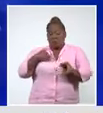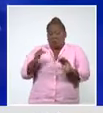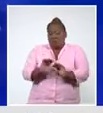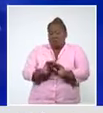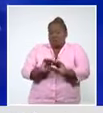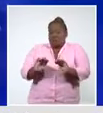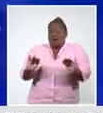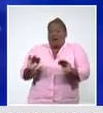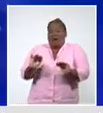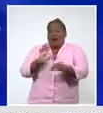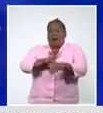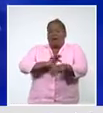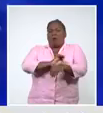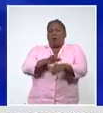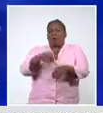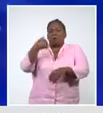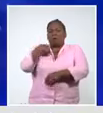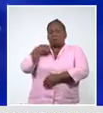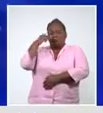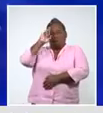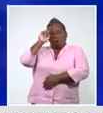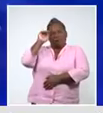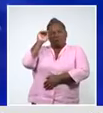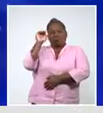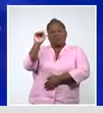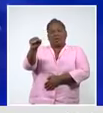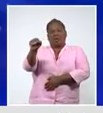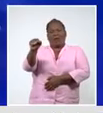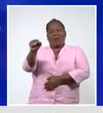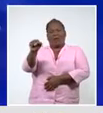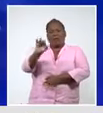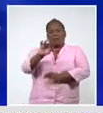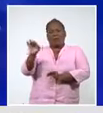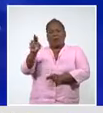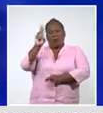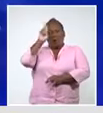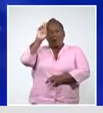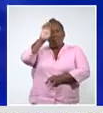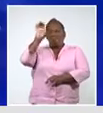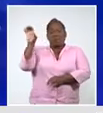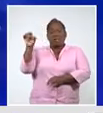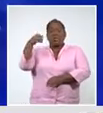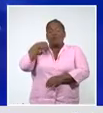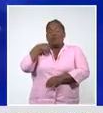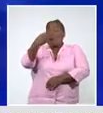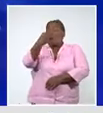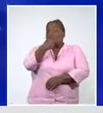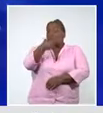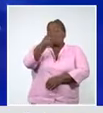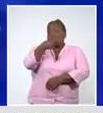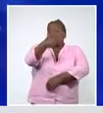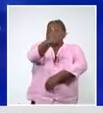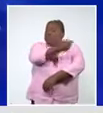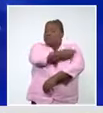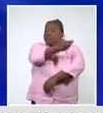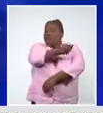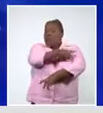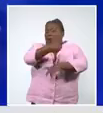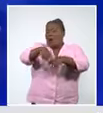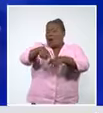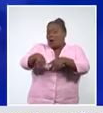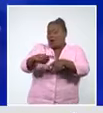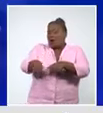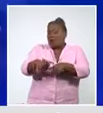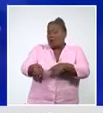COVID-19, estuvieron ingresados en nuestros centros hospitalarios, fueron medicados contra esta enfermedad,